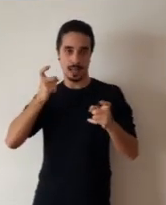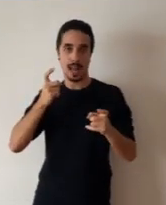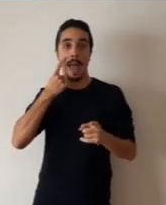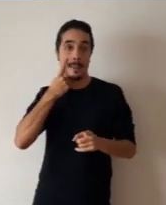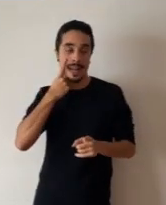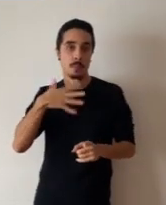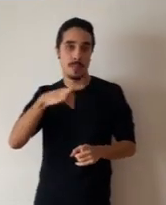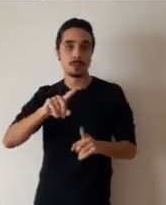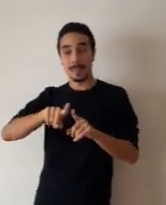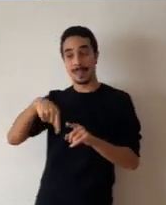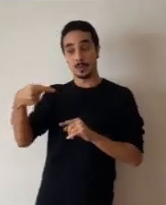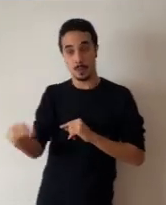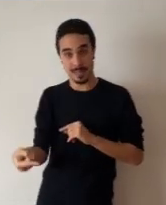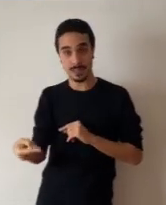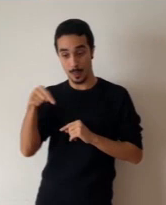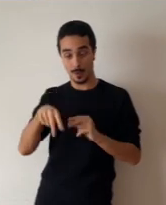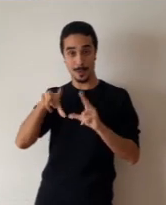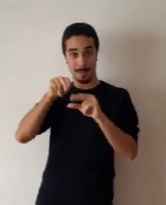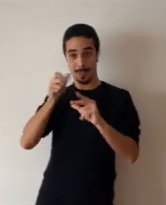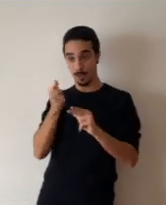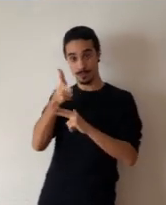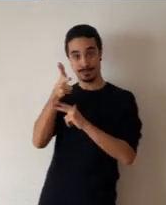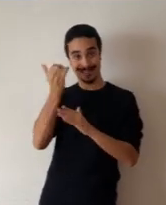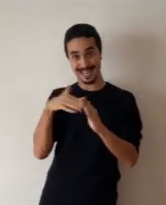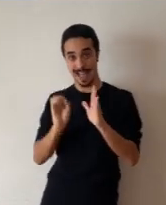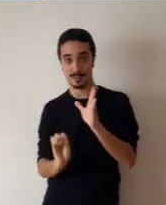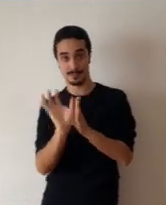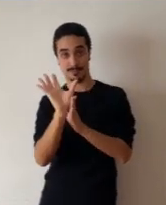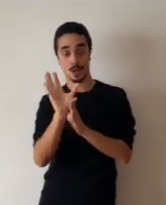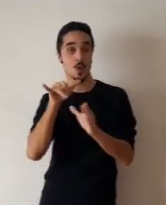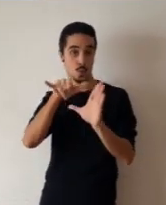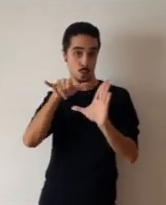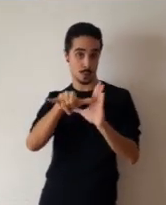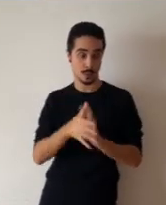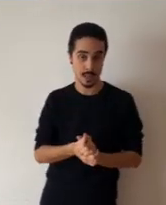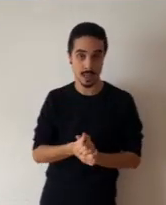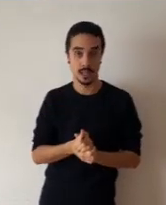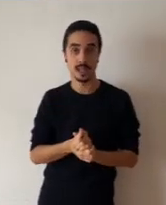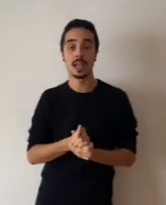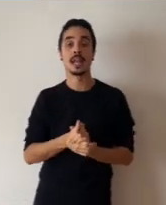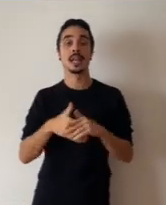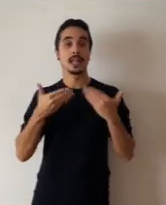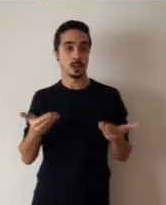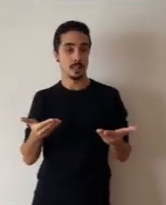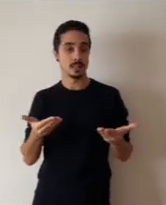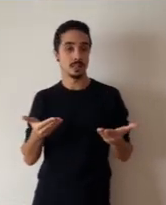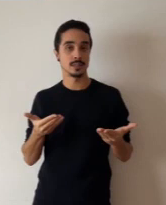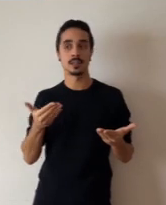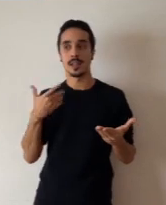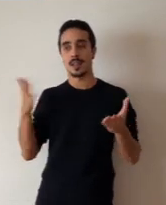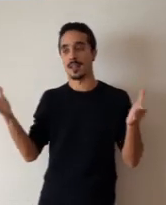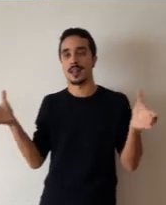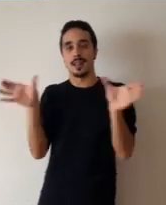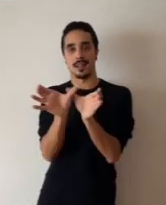Pero bueno, vamos a ver si se puede después, cuando este vídeo quede colgado en YouTube, pues a